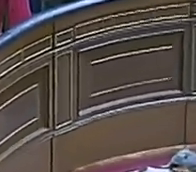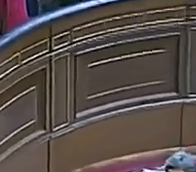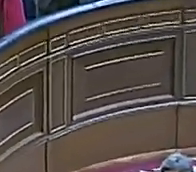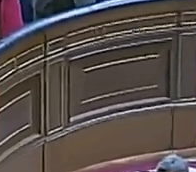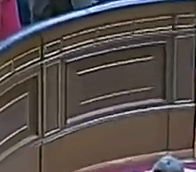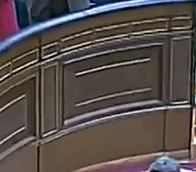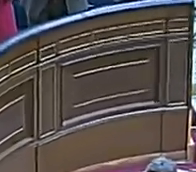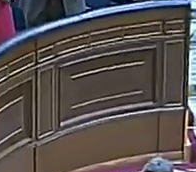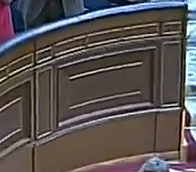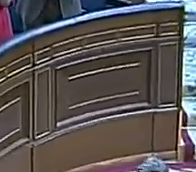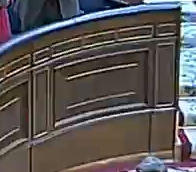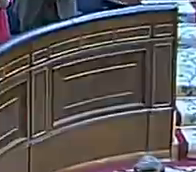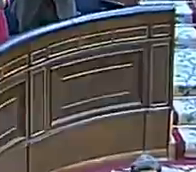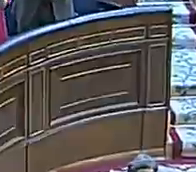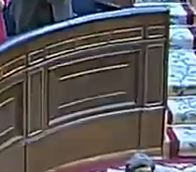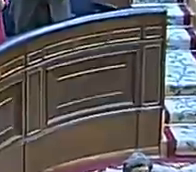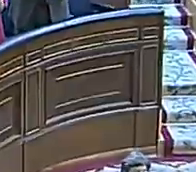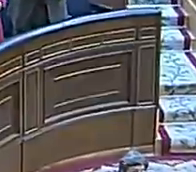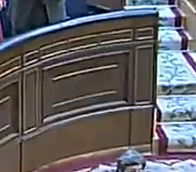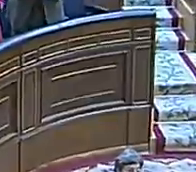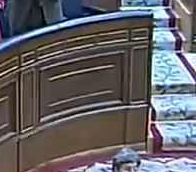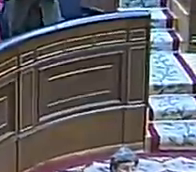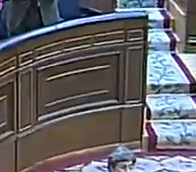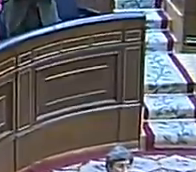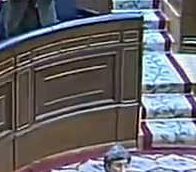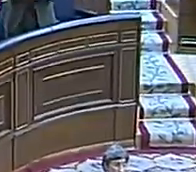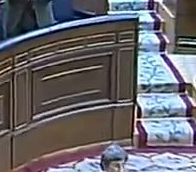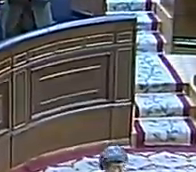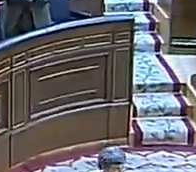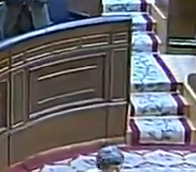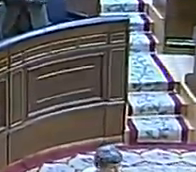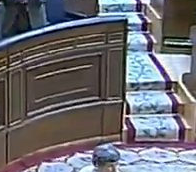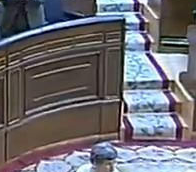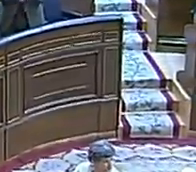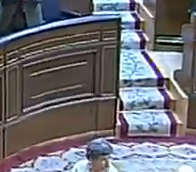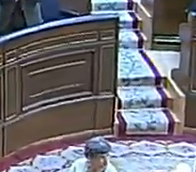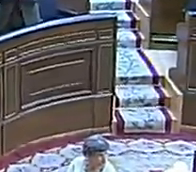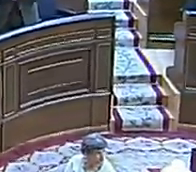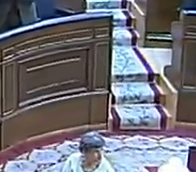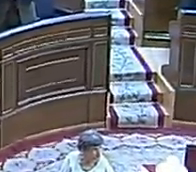sobre el Estado de la Nación, el 9º que celebra el 6º como presidente del Gobierno.